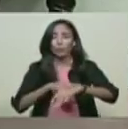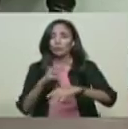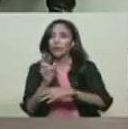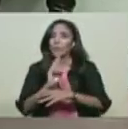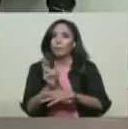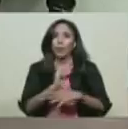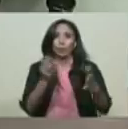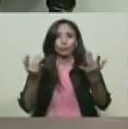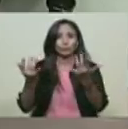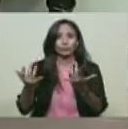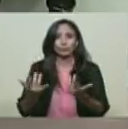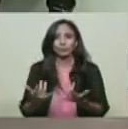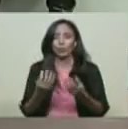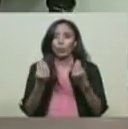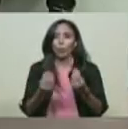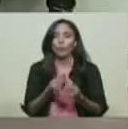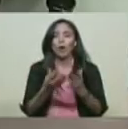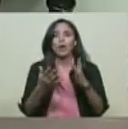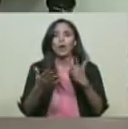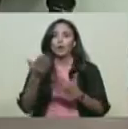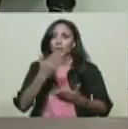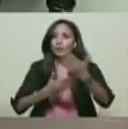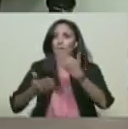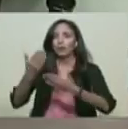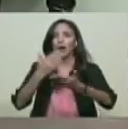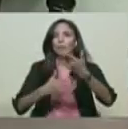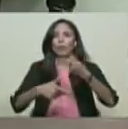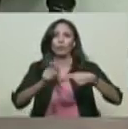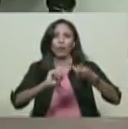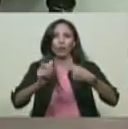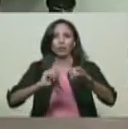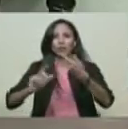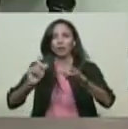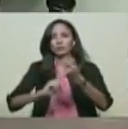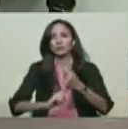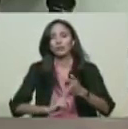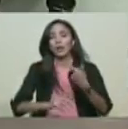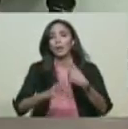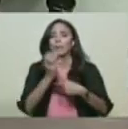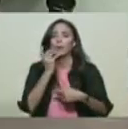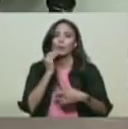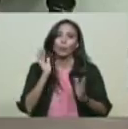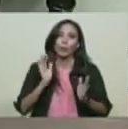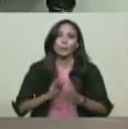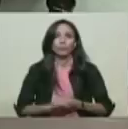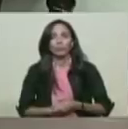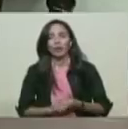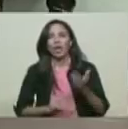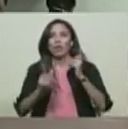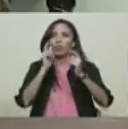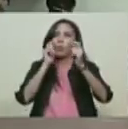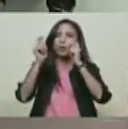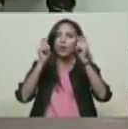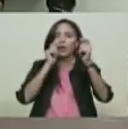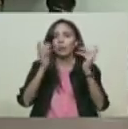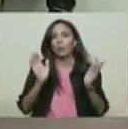muy pronto, el intercambio comercial de pasajeros, de turistas por